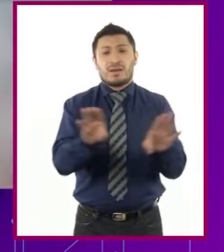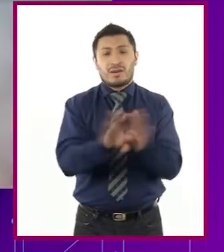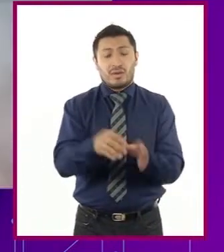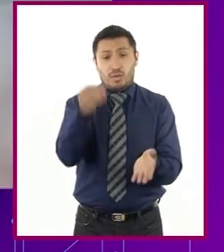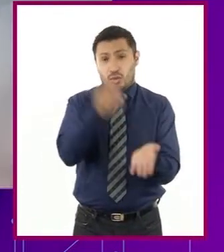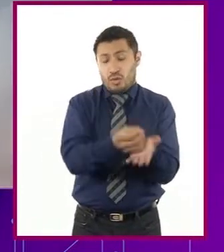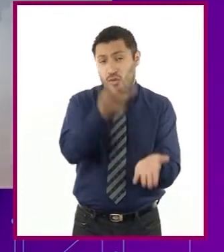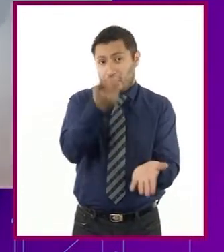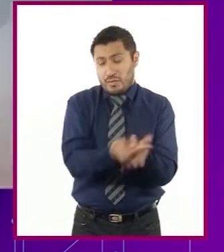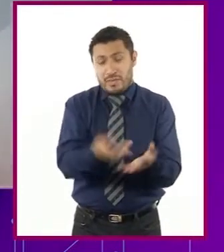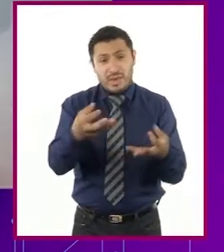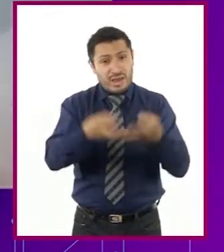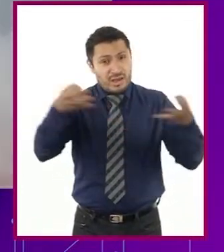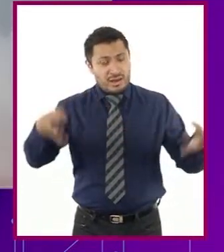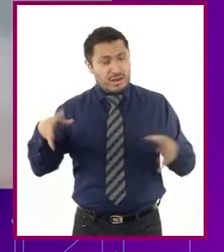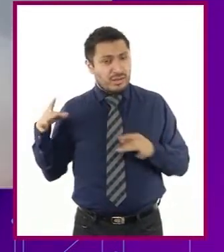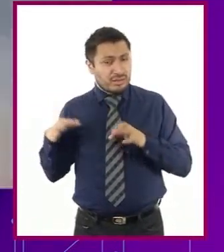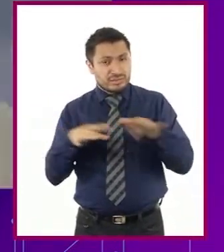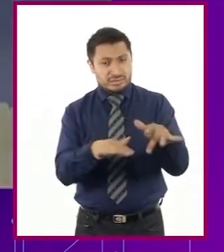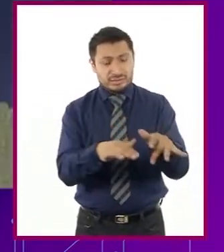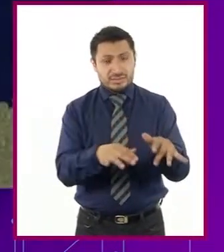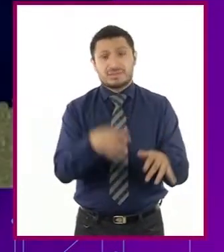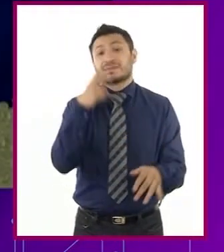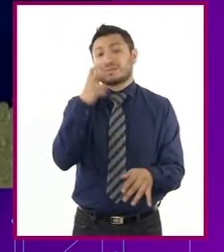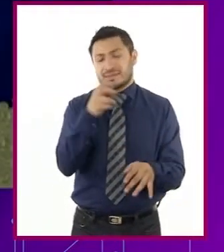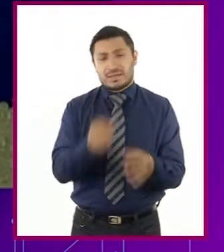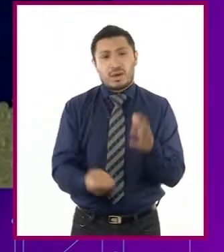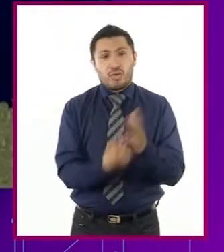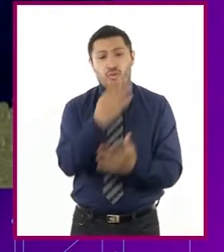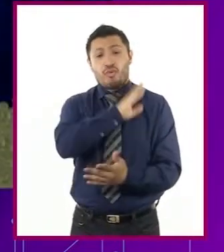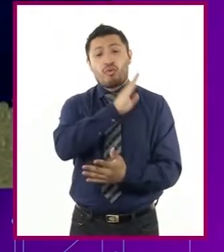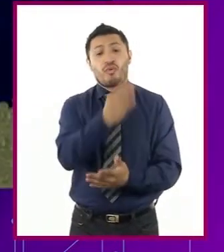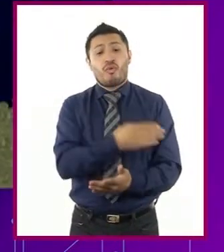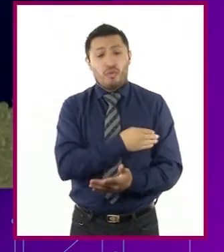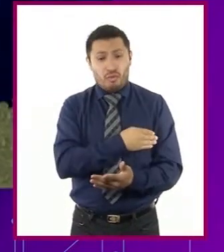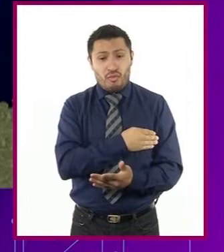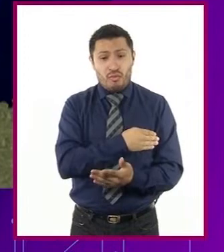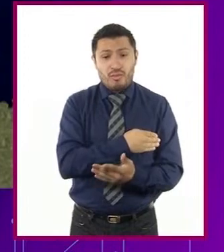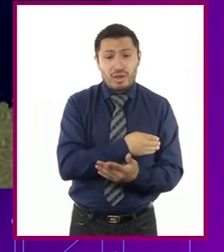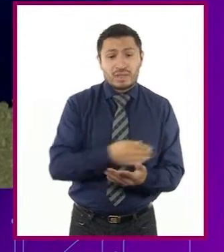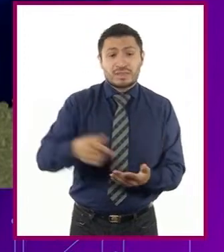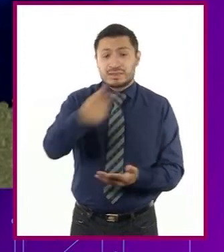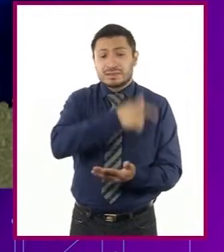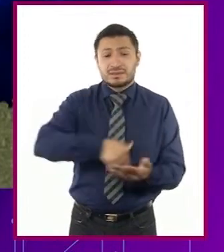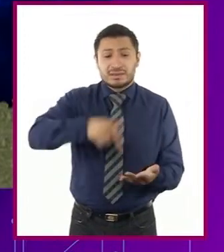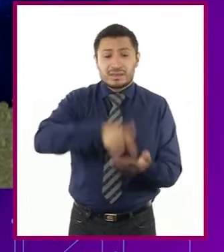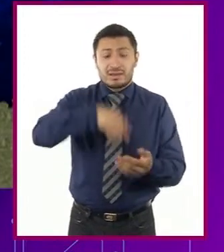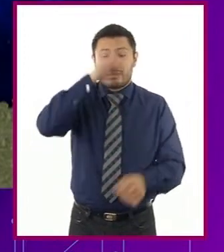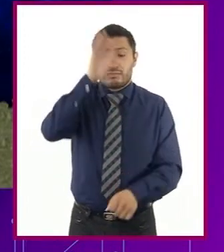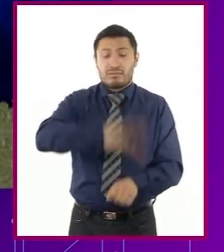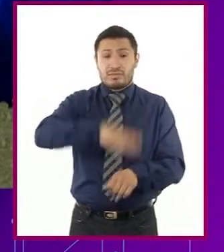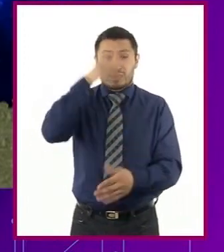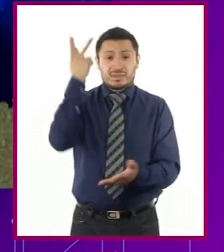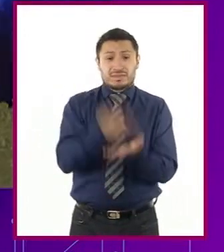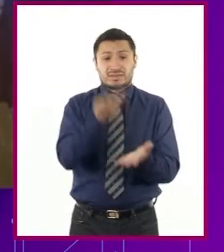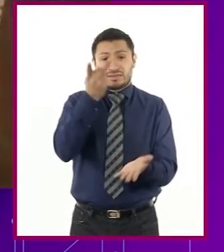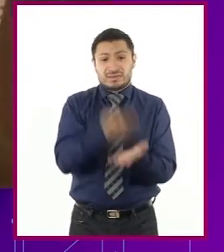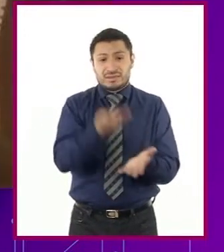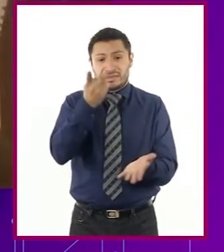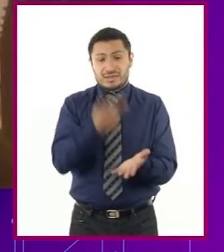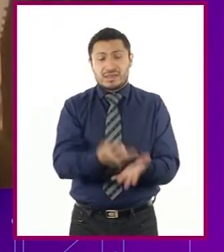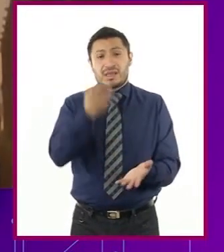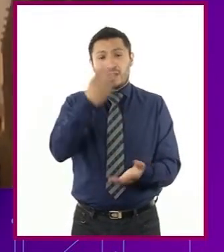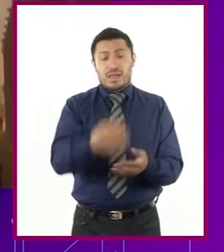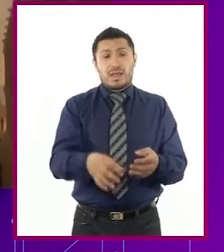sus territorios conquistados. En el caso de la Nueva España, fue principalmente la de plata, de manera que